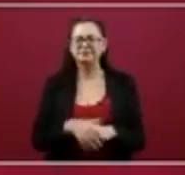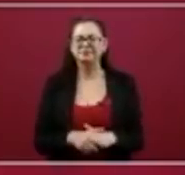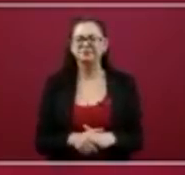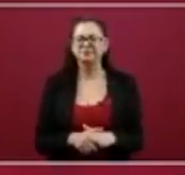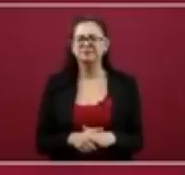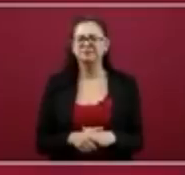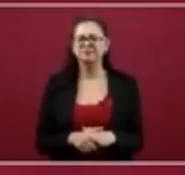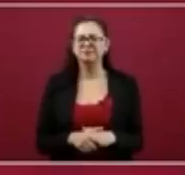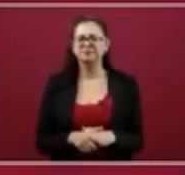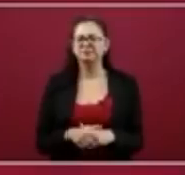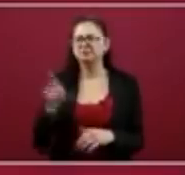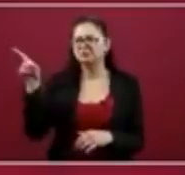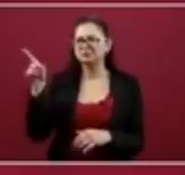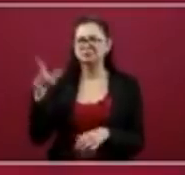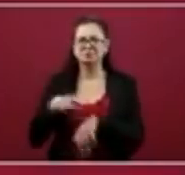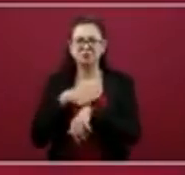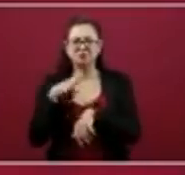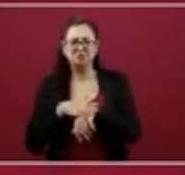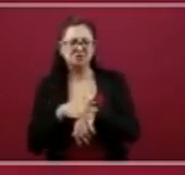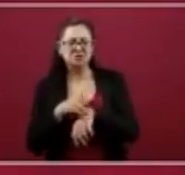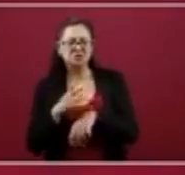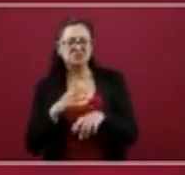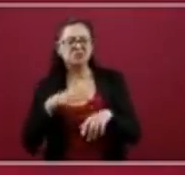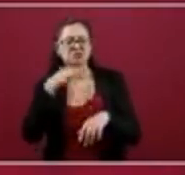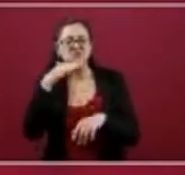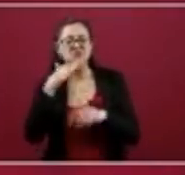en sus variables,